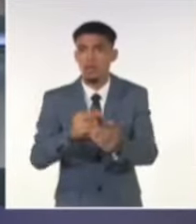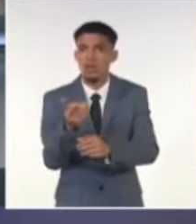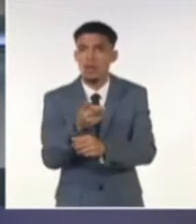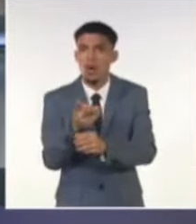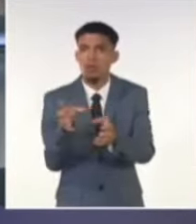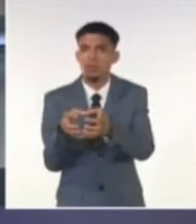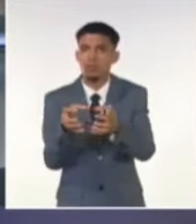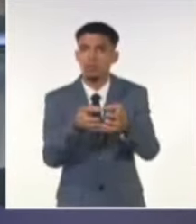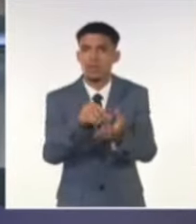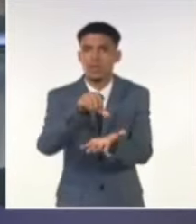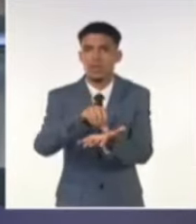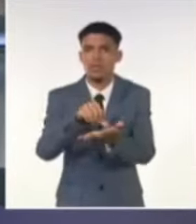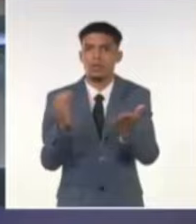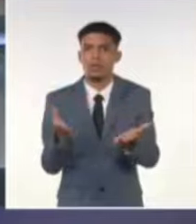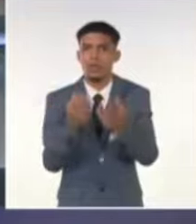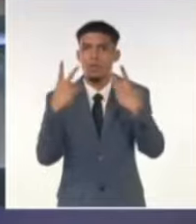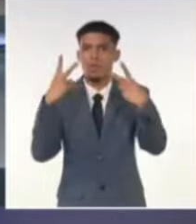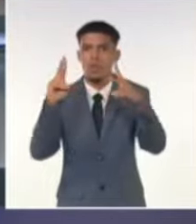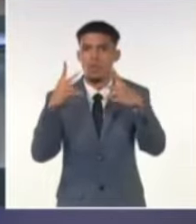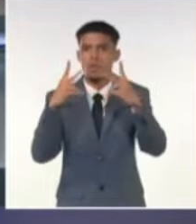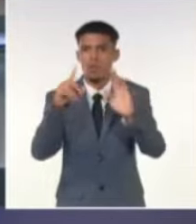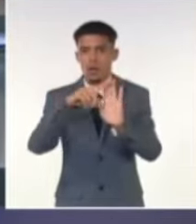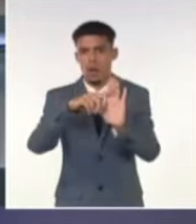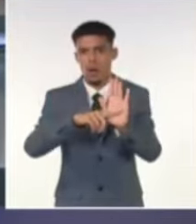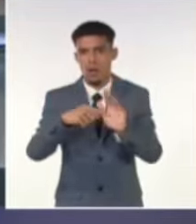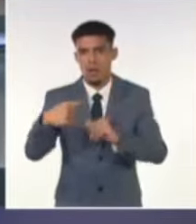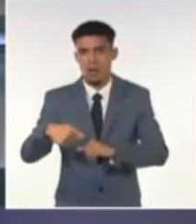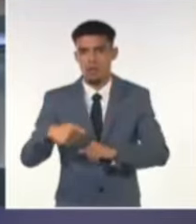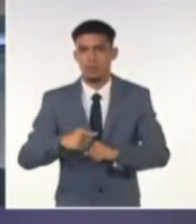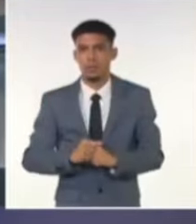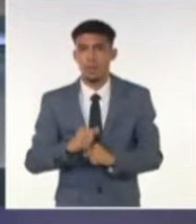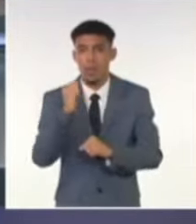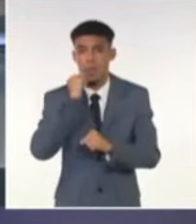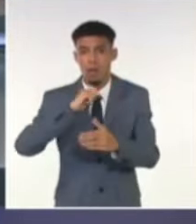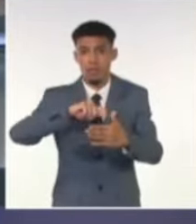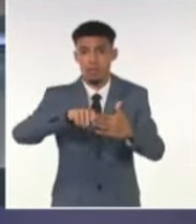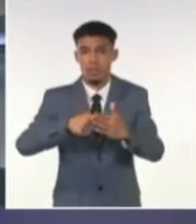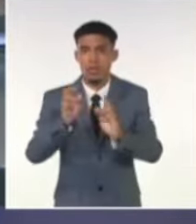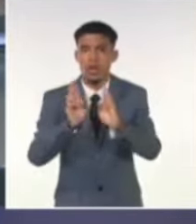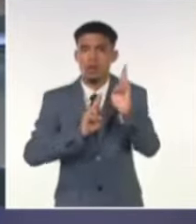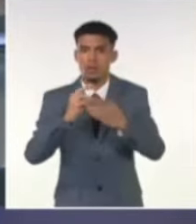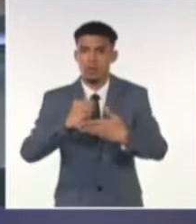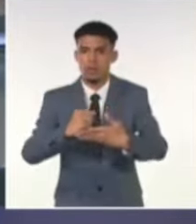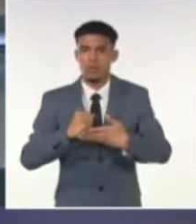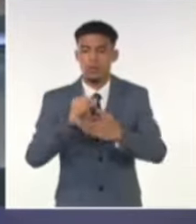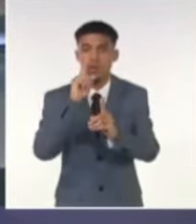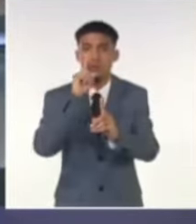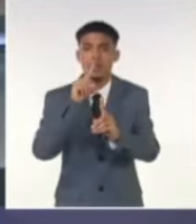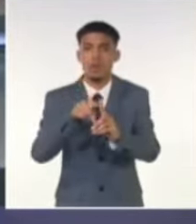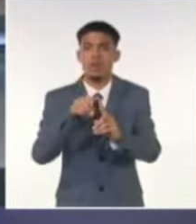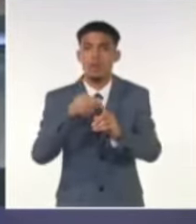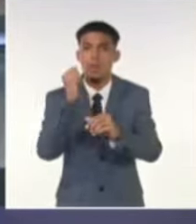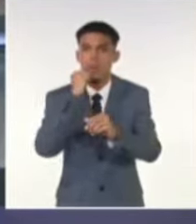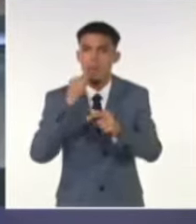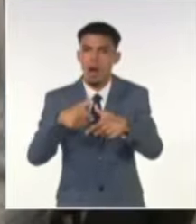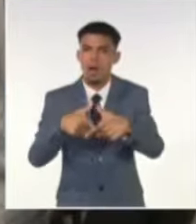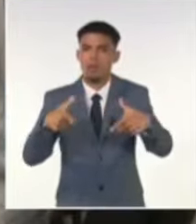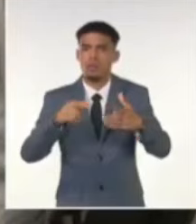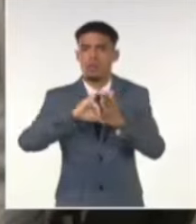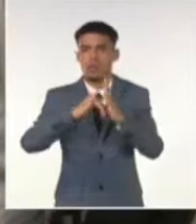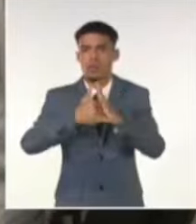en el Centro de Desarrollo Profesional para el Abogado. Además, firmaron un acuerdo de cooperación con el objetivo de ampliar proyectos.